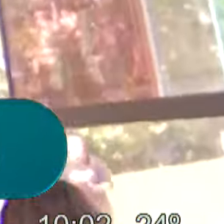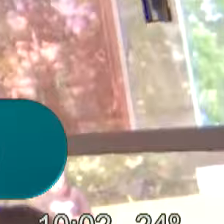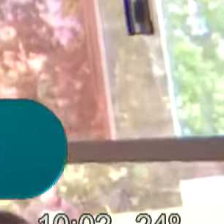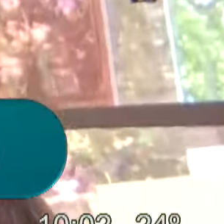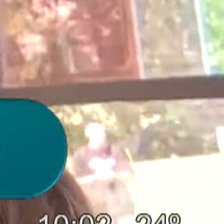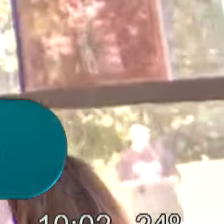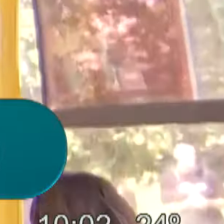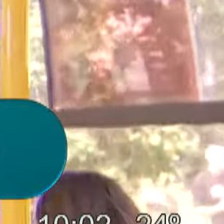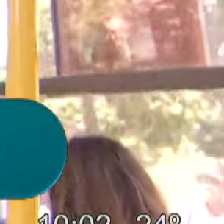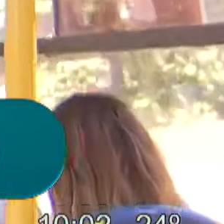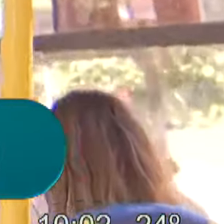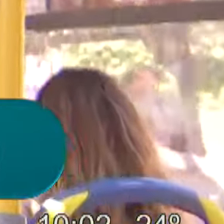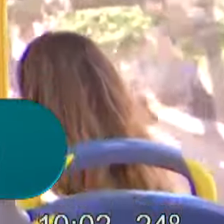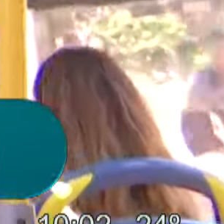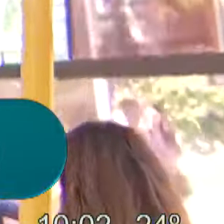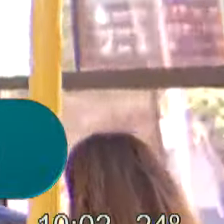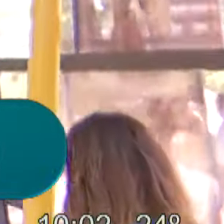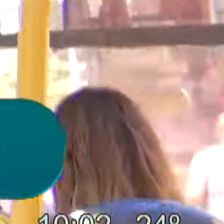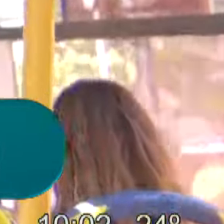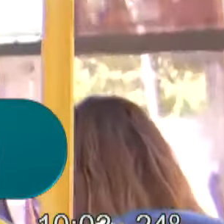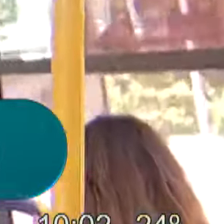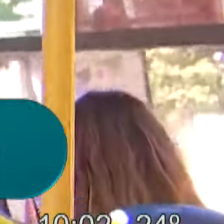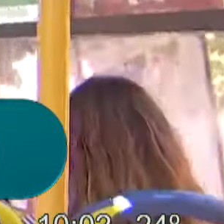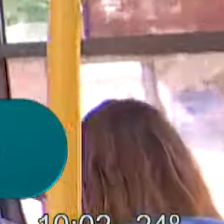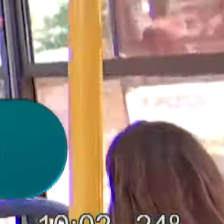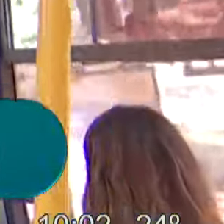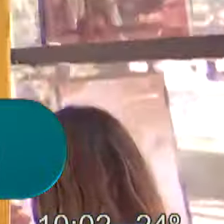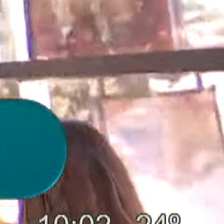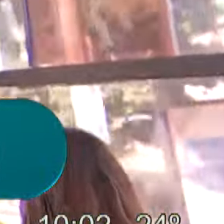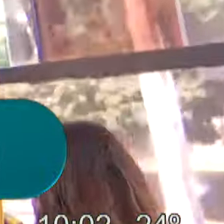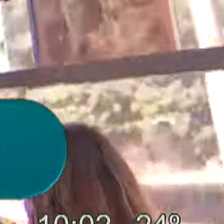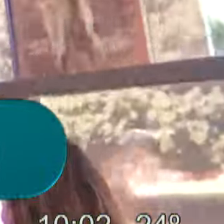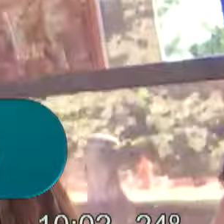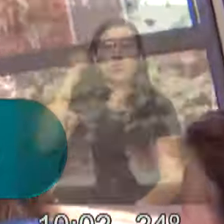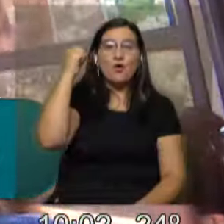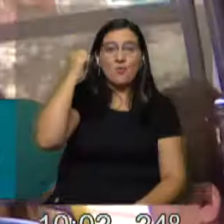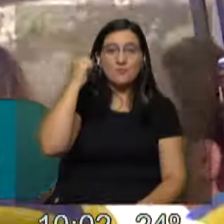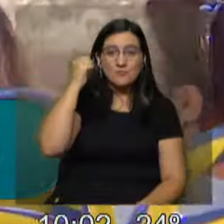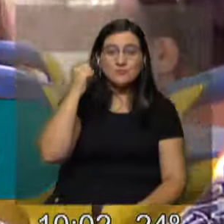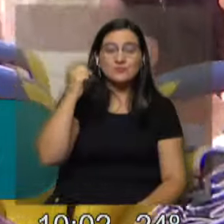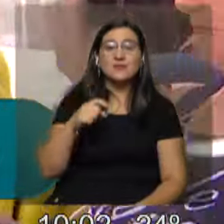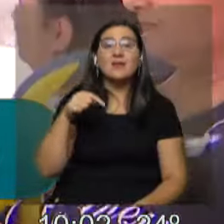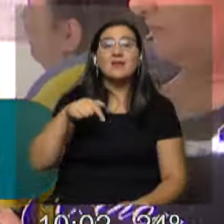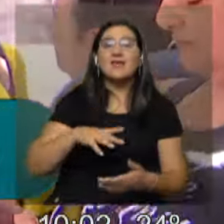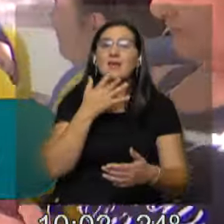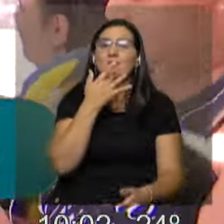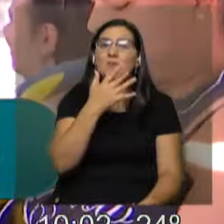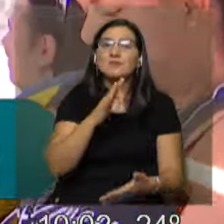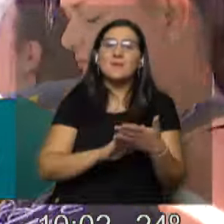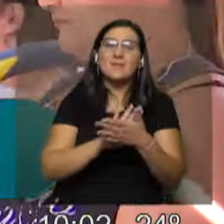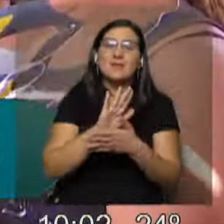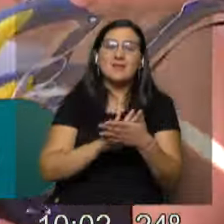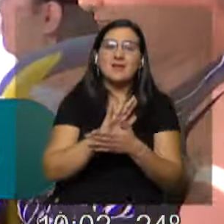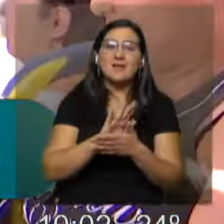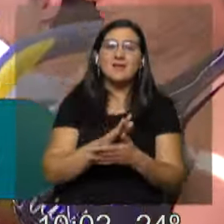compañeras, nosotros nos vamos con el demonio Marco da Costa, que la acaba de romper arriba del transporte colectivo en esta hermosa mañana. Vamos